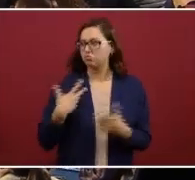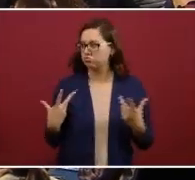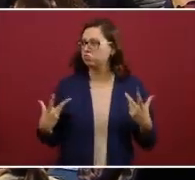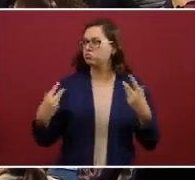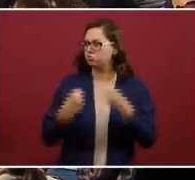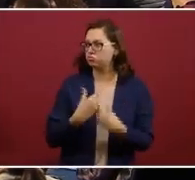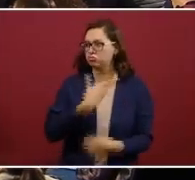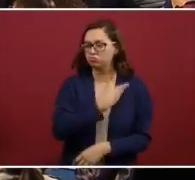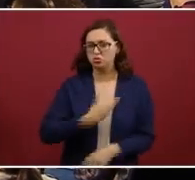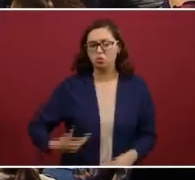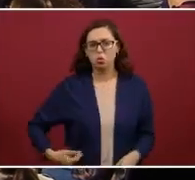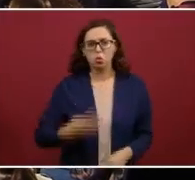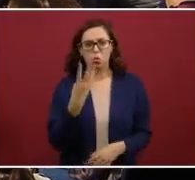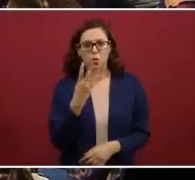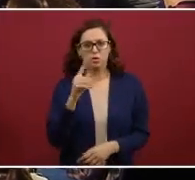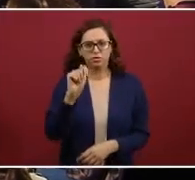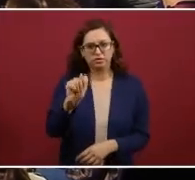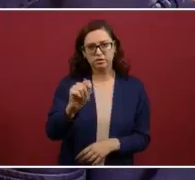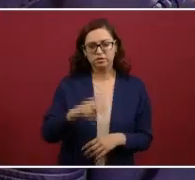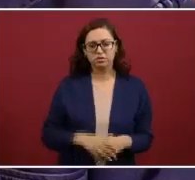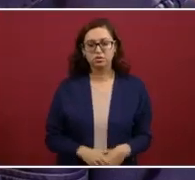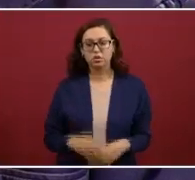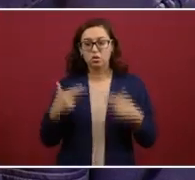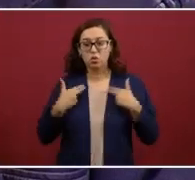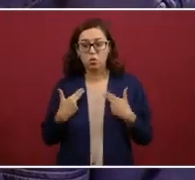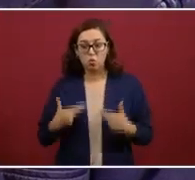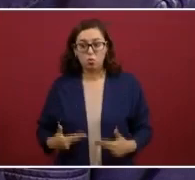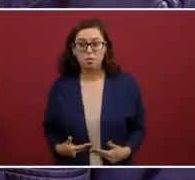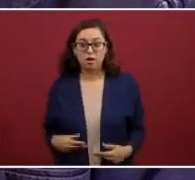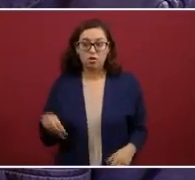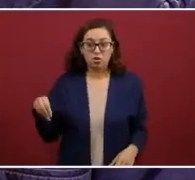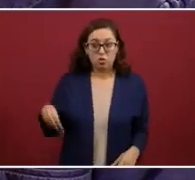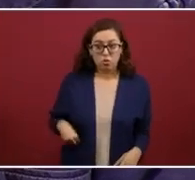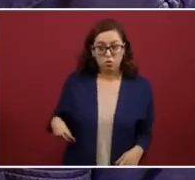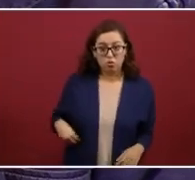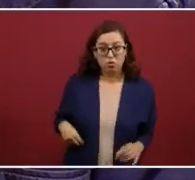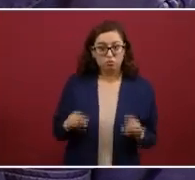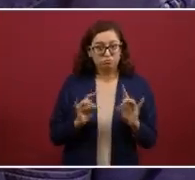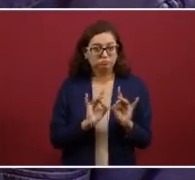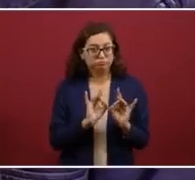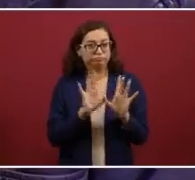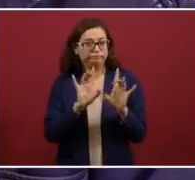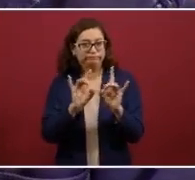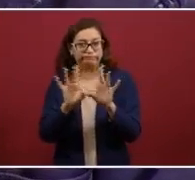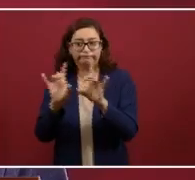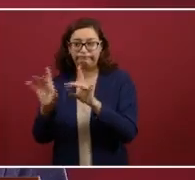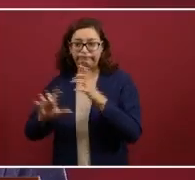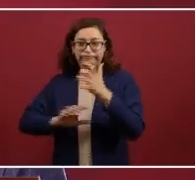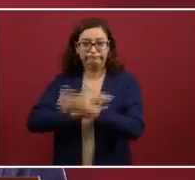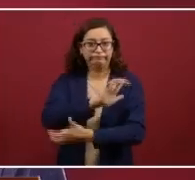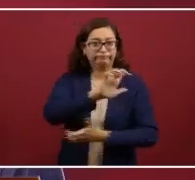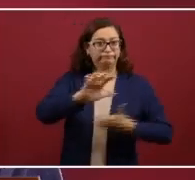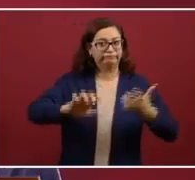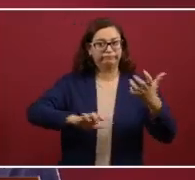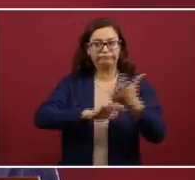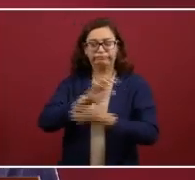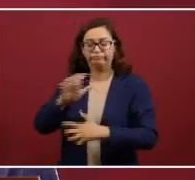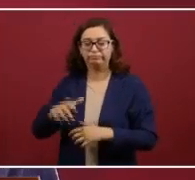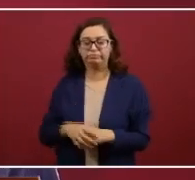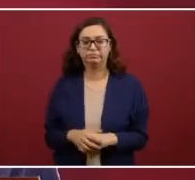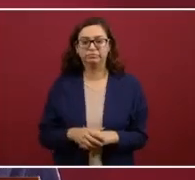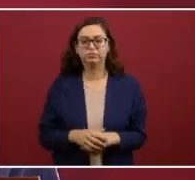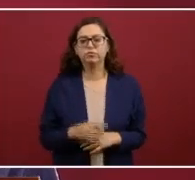transformación, pues no somos los seres humanos los culpables de esta situación de crisis, como nos recuerdan